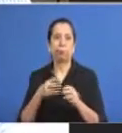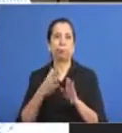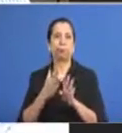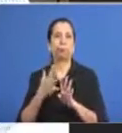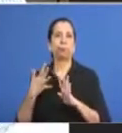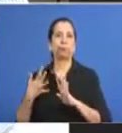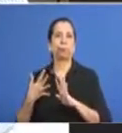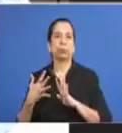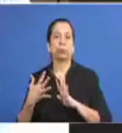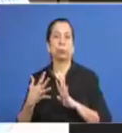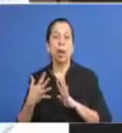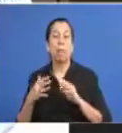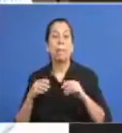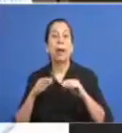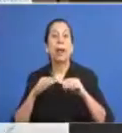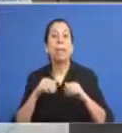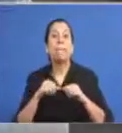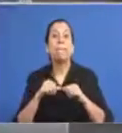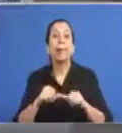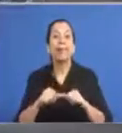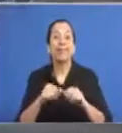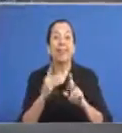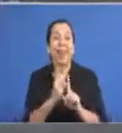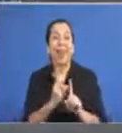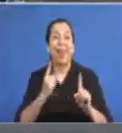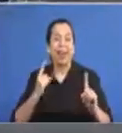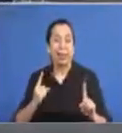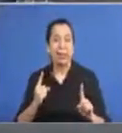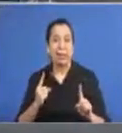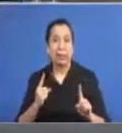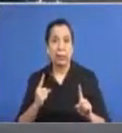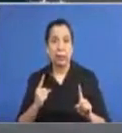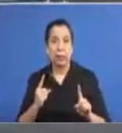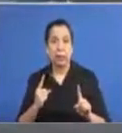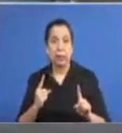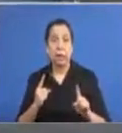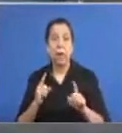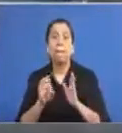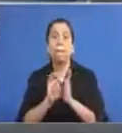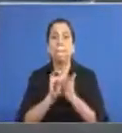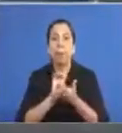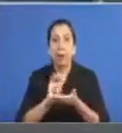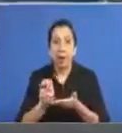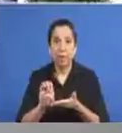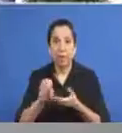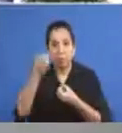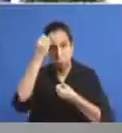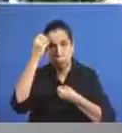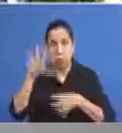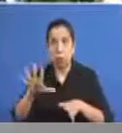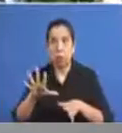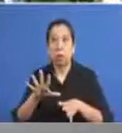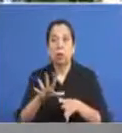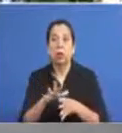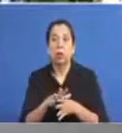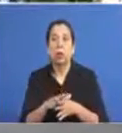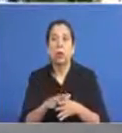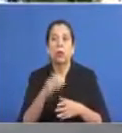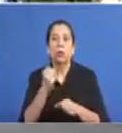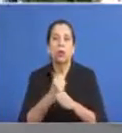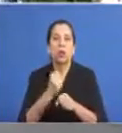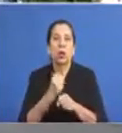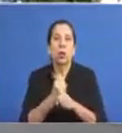para mantener la distancia de tolerancia para evitar el contagio. Eso es un trabajo que